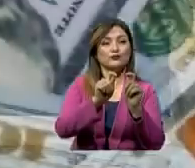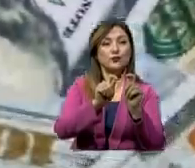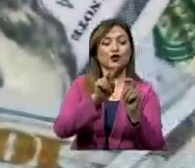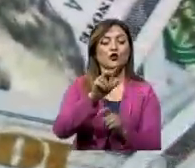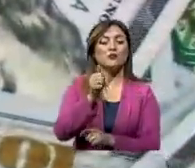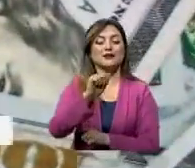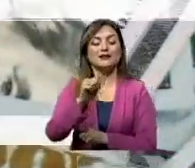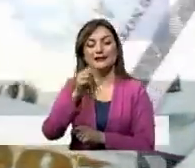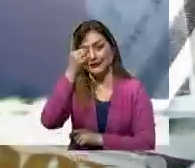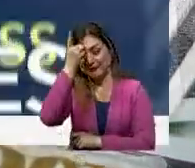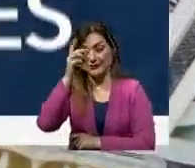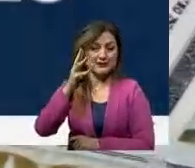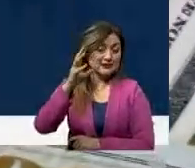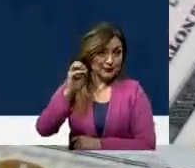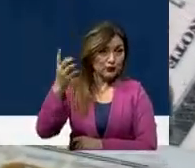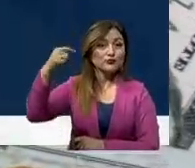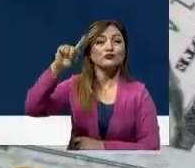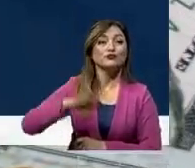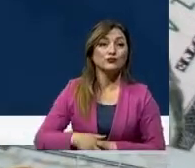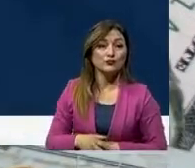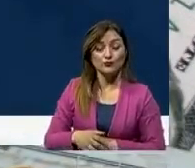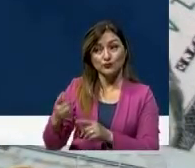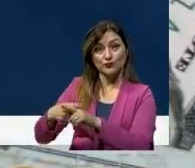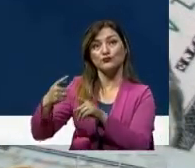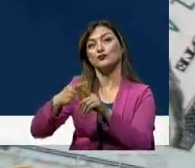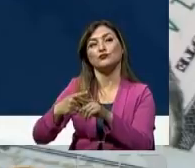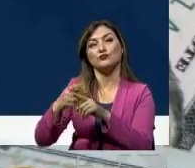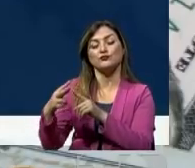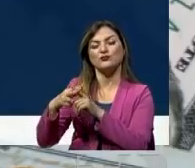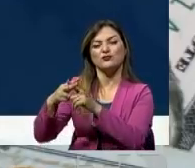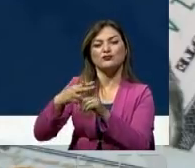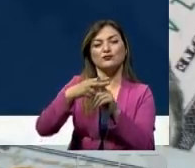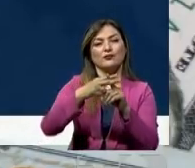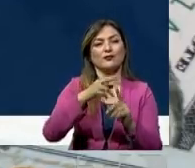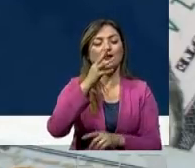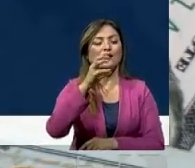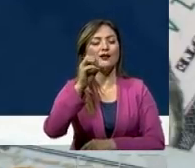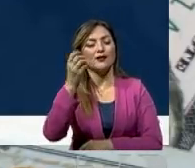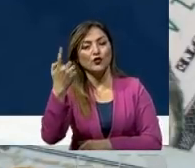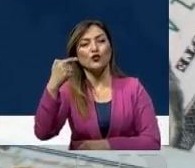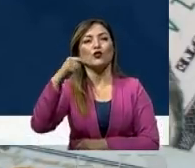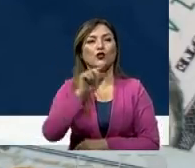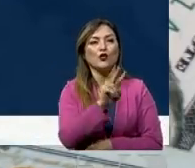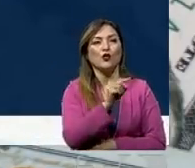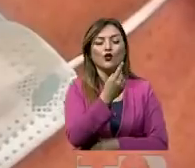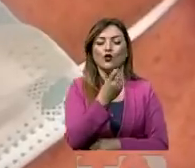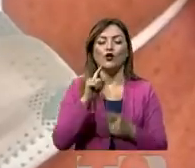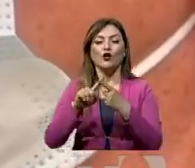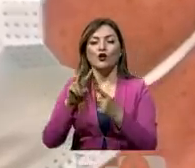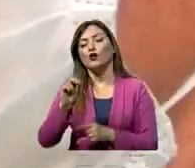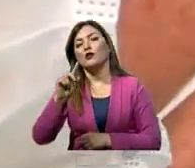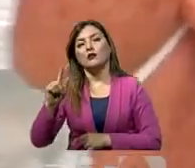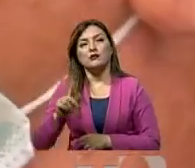millones, mientras que con los prestadores externos, bordea los 600 millones entre 2011 y 2021.